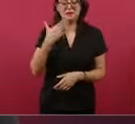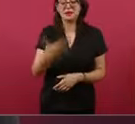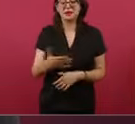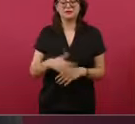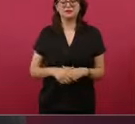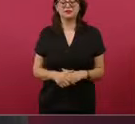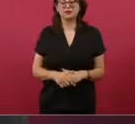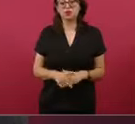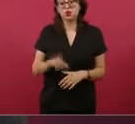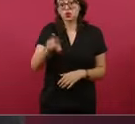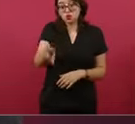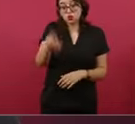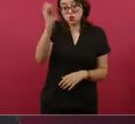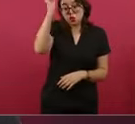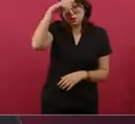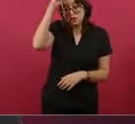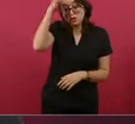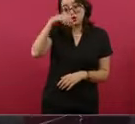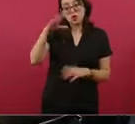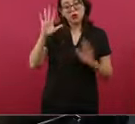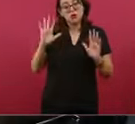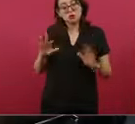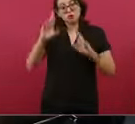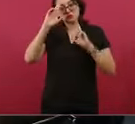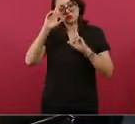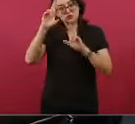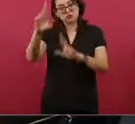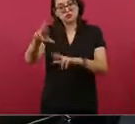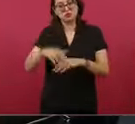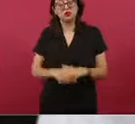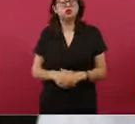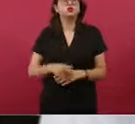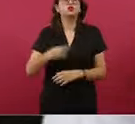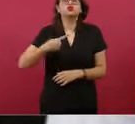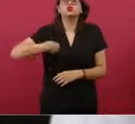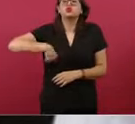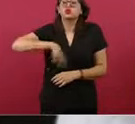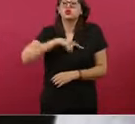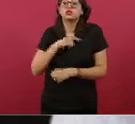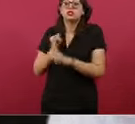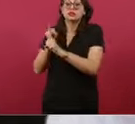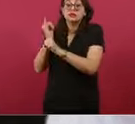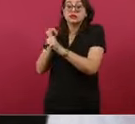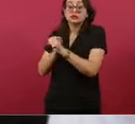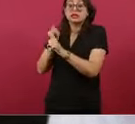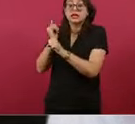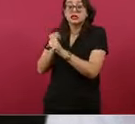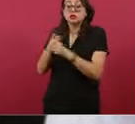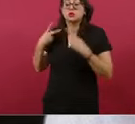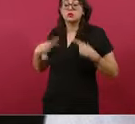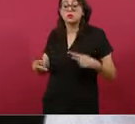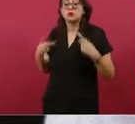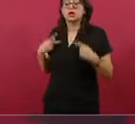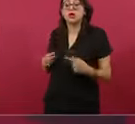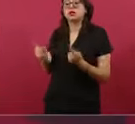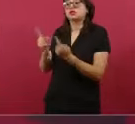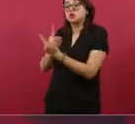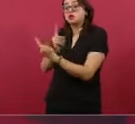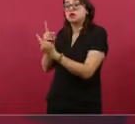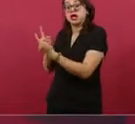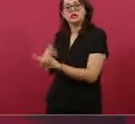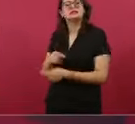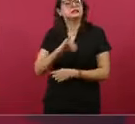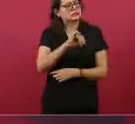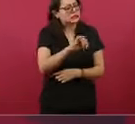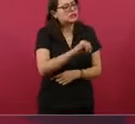yo respeto tu Sí, sobre opinión. Todo porque fue una investigación de campo. Sí, también a, es que nosotros también mandamos a hacer